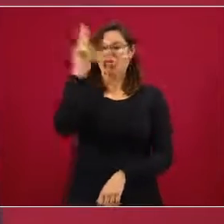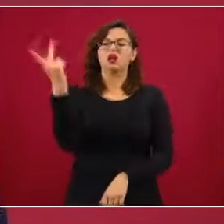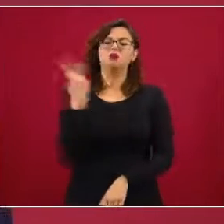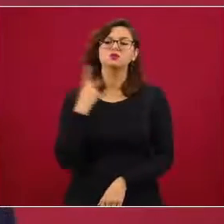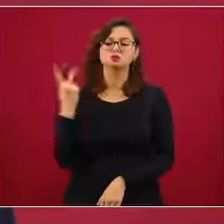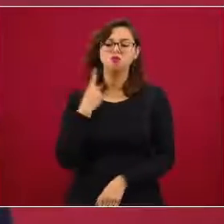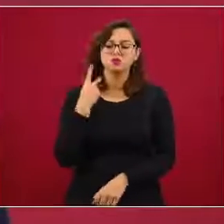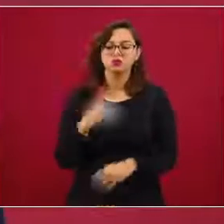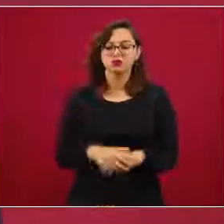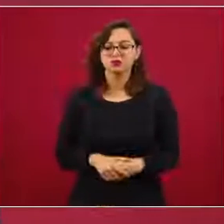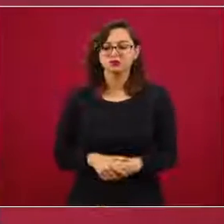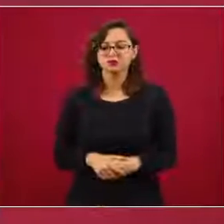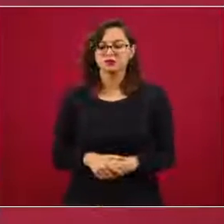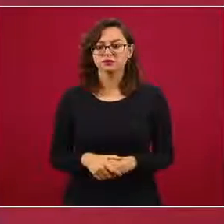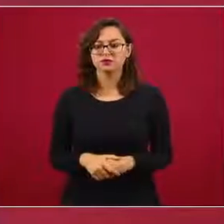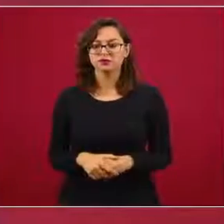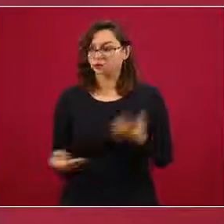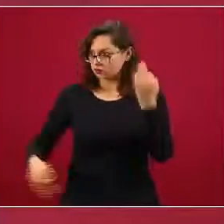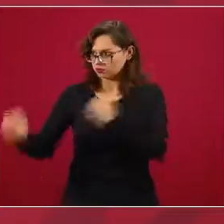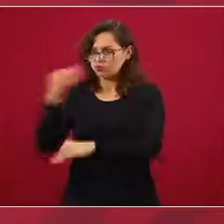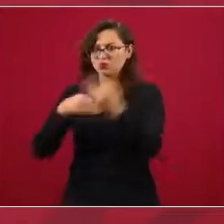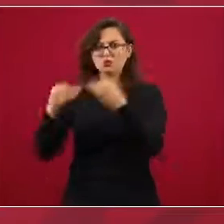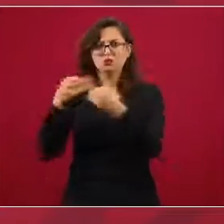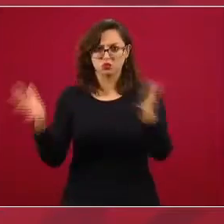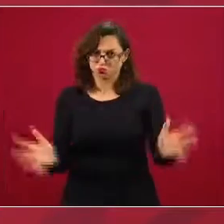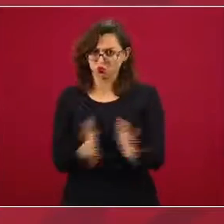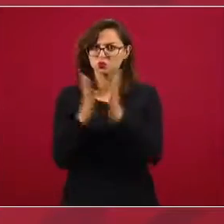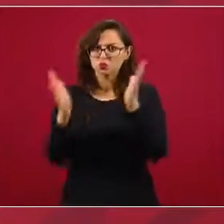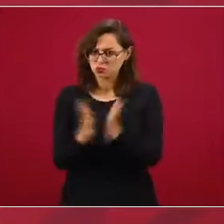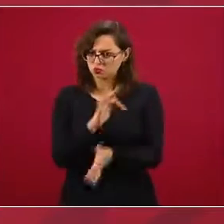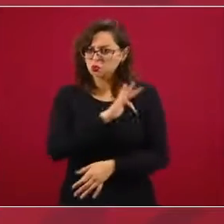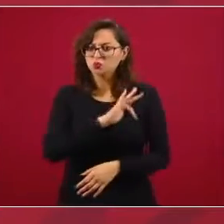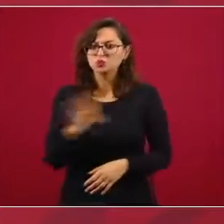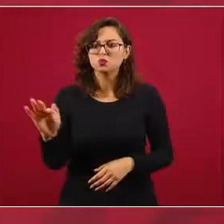que no lo podemos resolver entre todos.